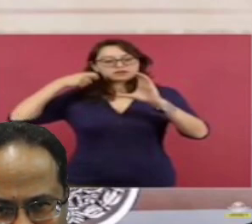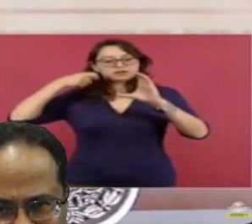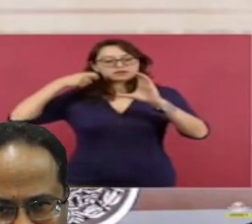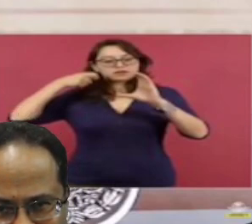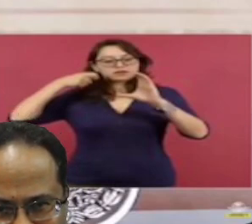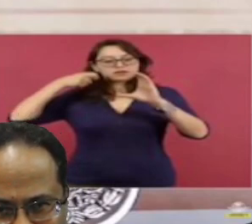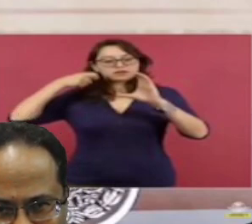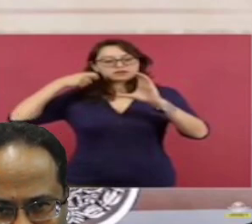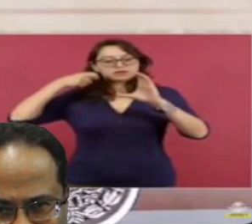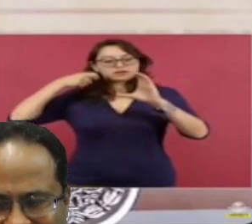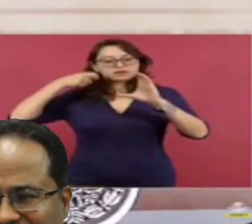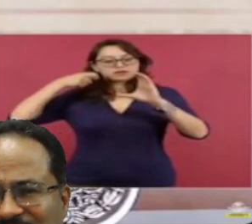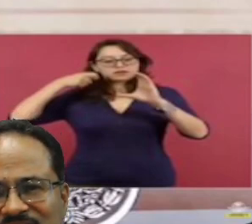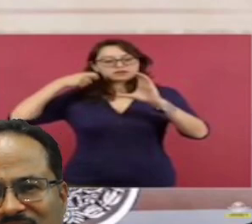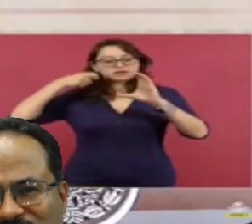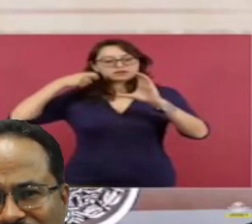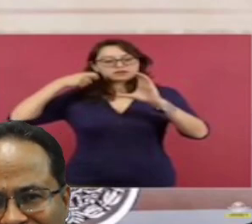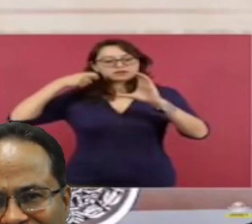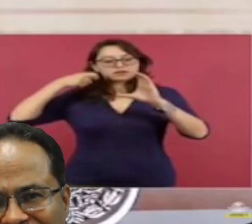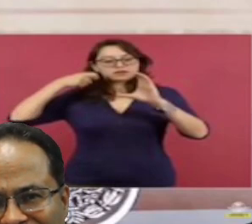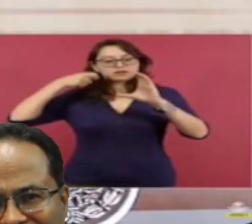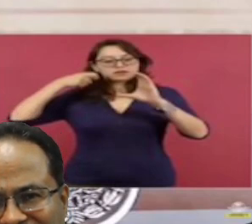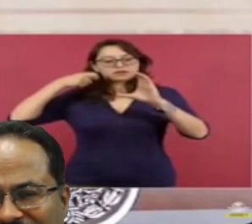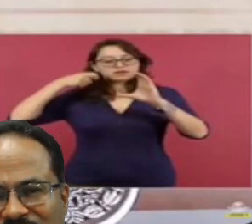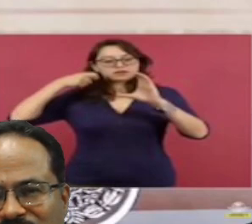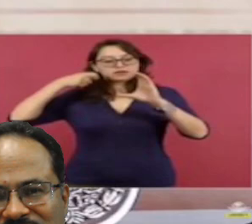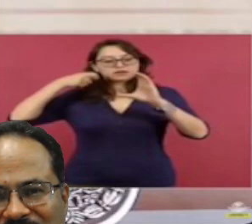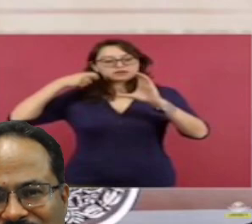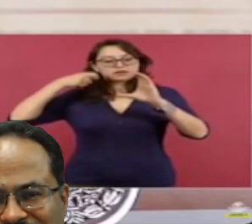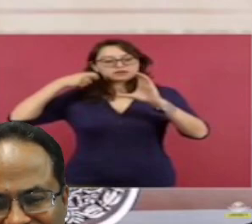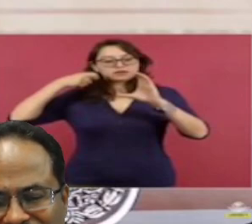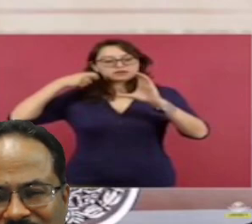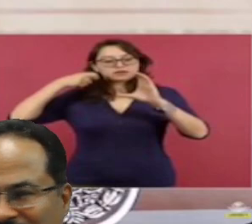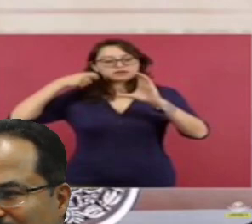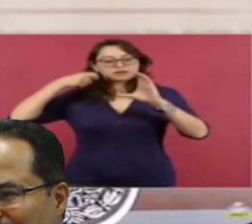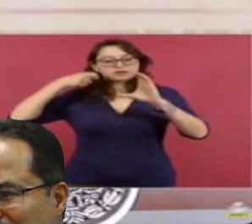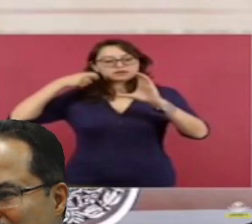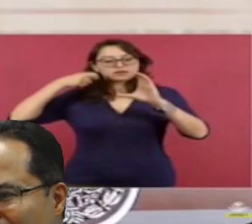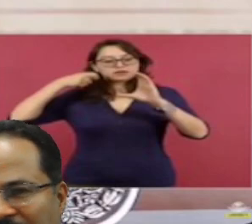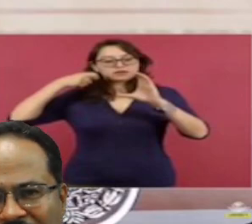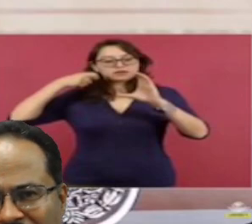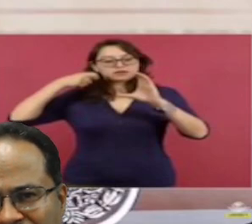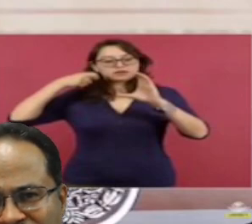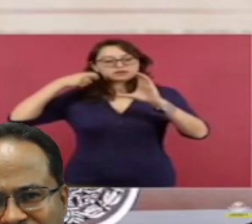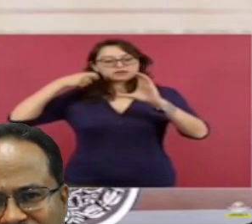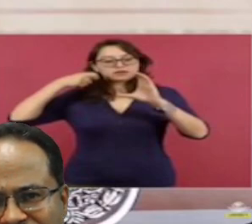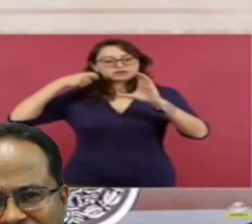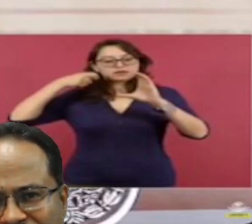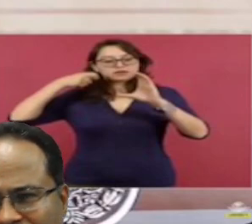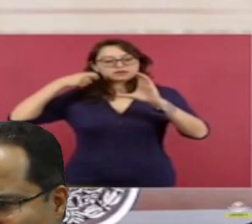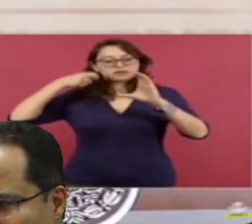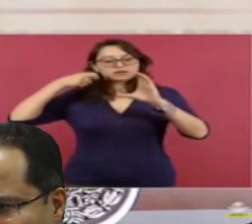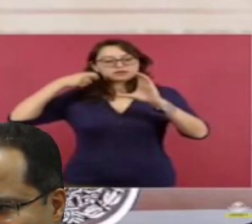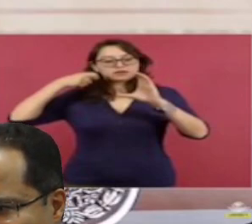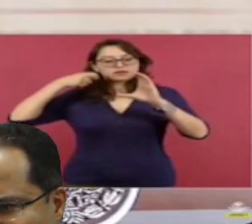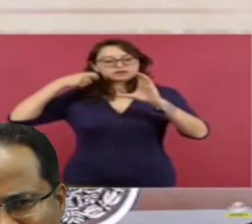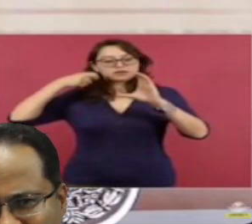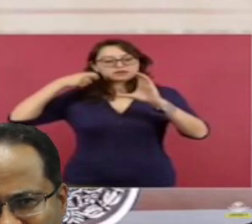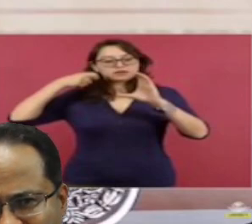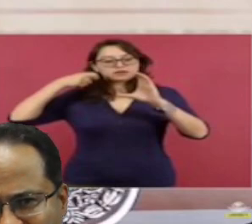todo quién es en eso están demostrando que son gente mala lo digo en